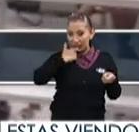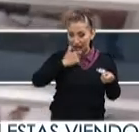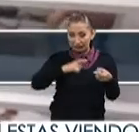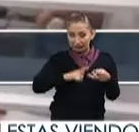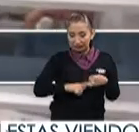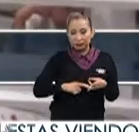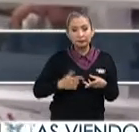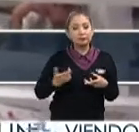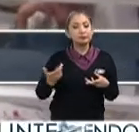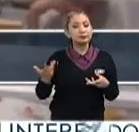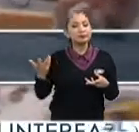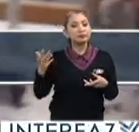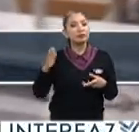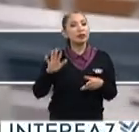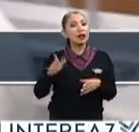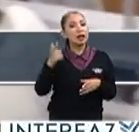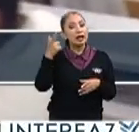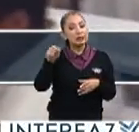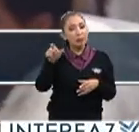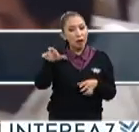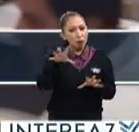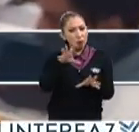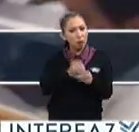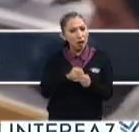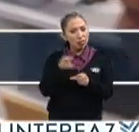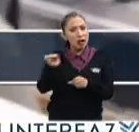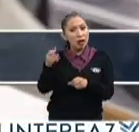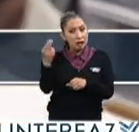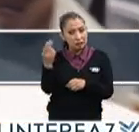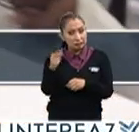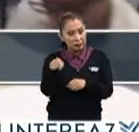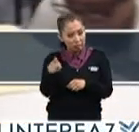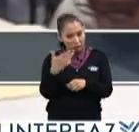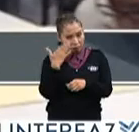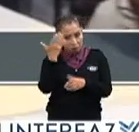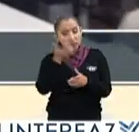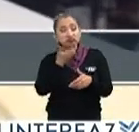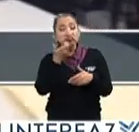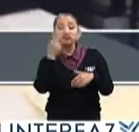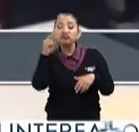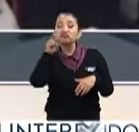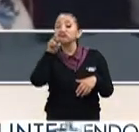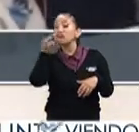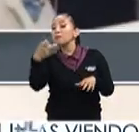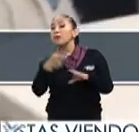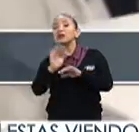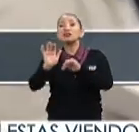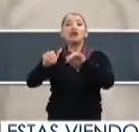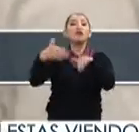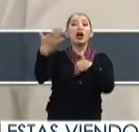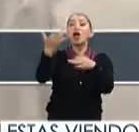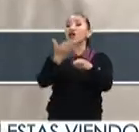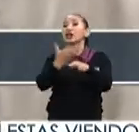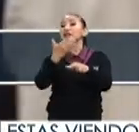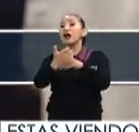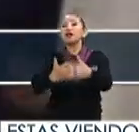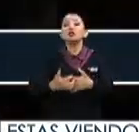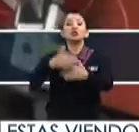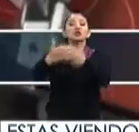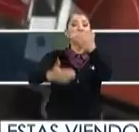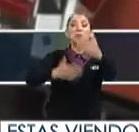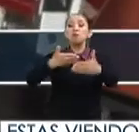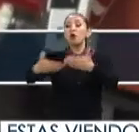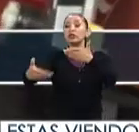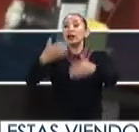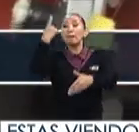inglés, ¿verdad? Que esté completamente familiarizado con lo que está pasando actualmente en la industria